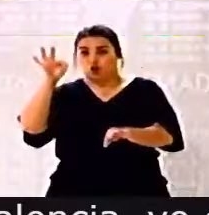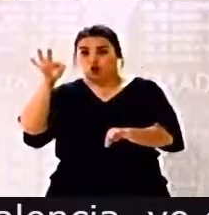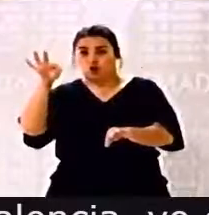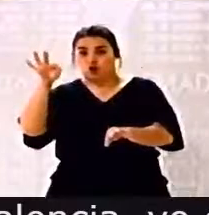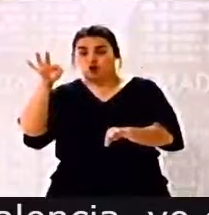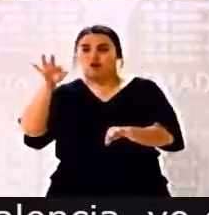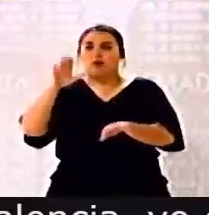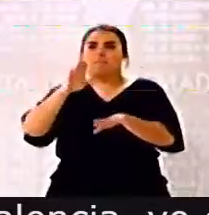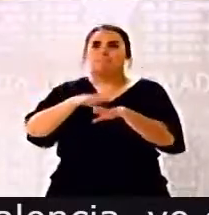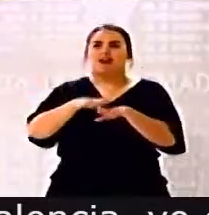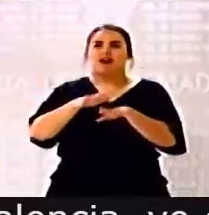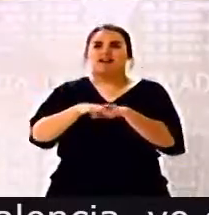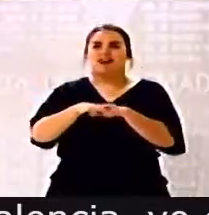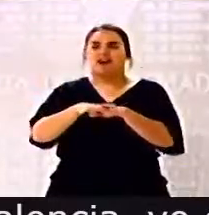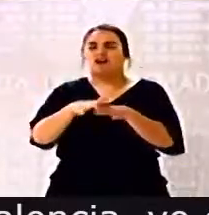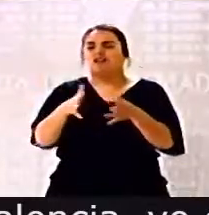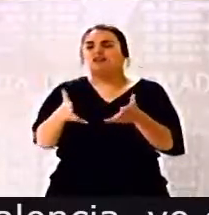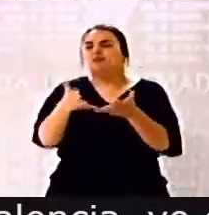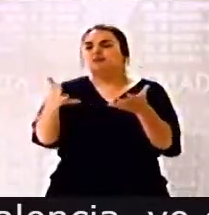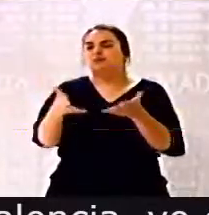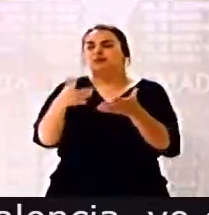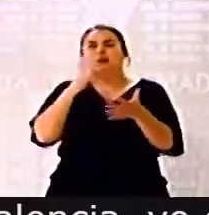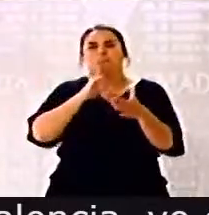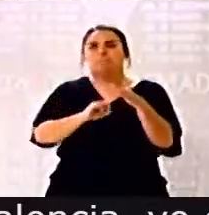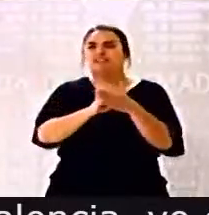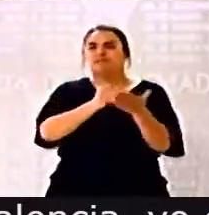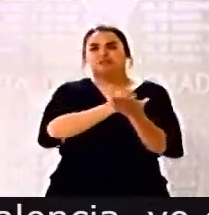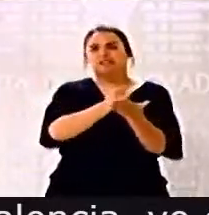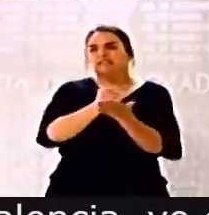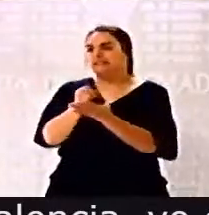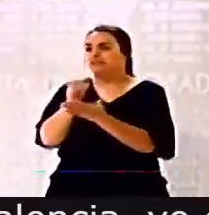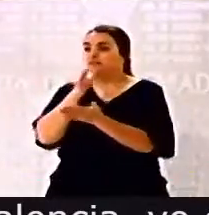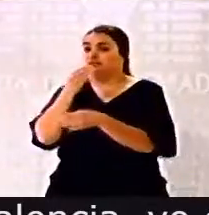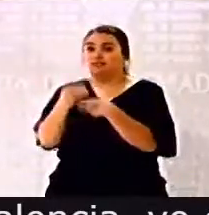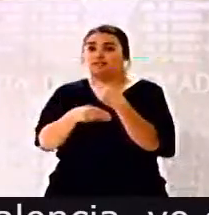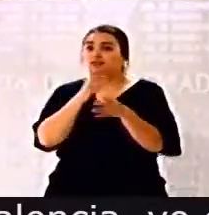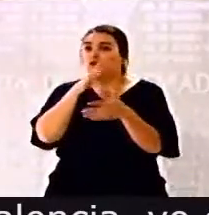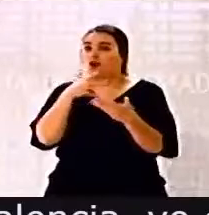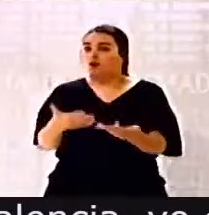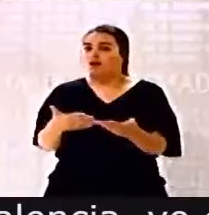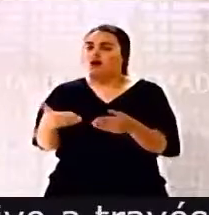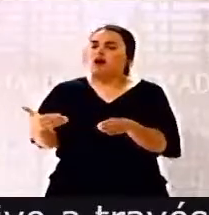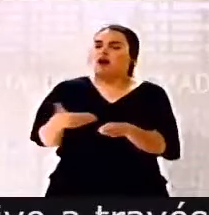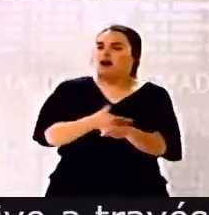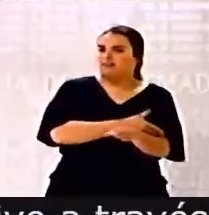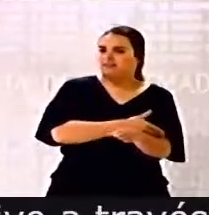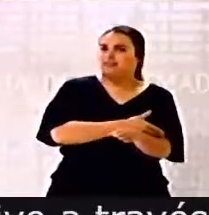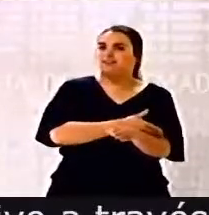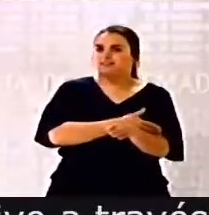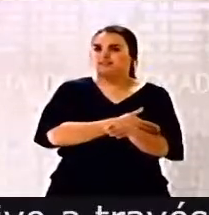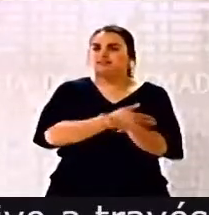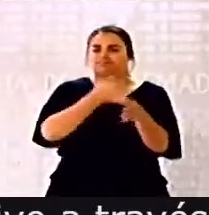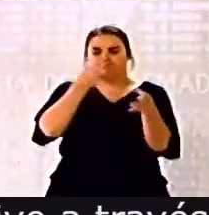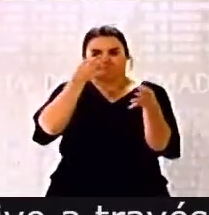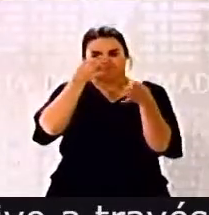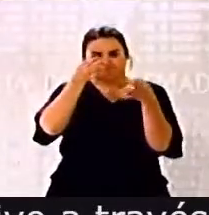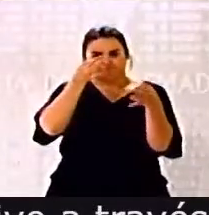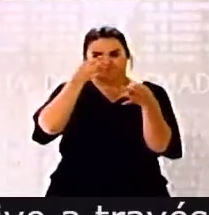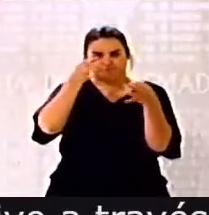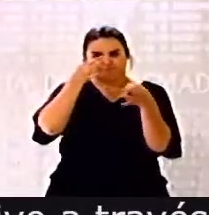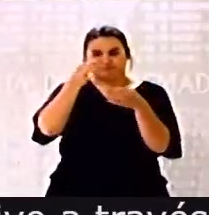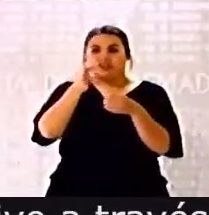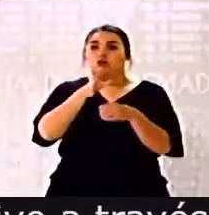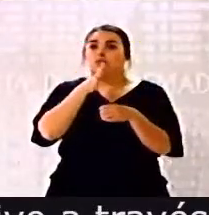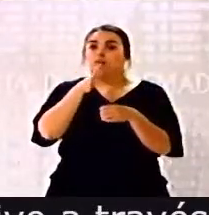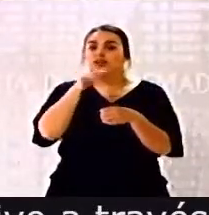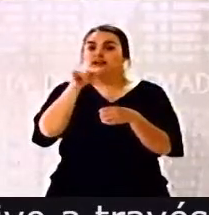de un cribado masivo, a través sobre todo de los test rápidos, que es lo que se está haciendo, deberíamos ser muy cautos porque